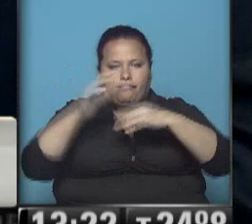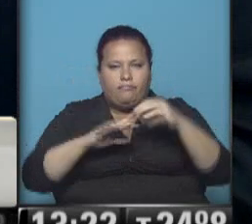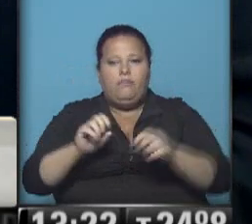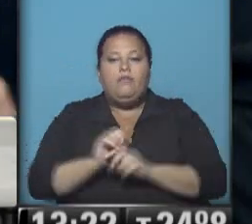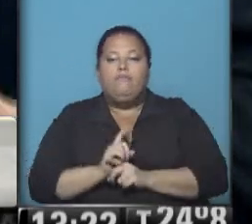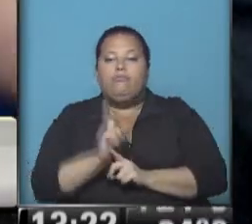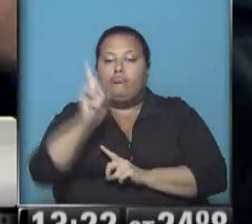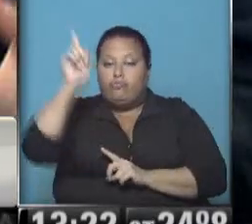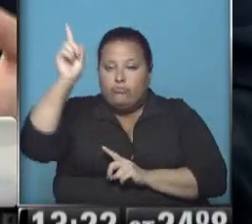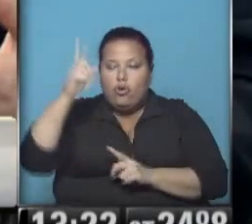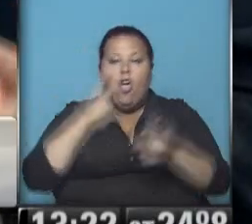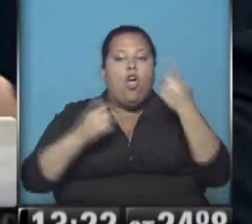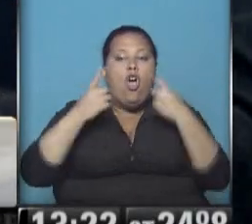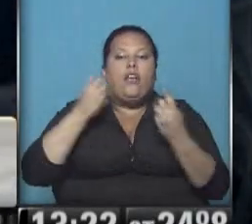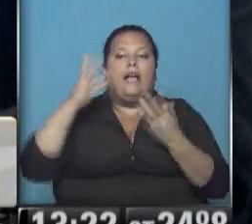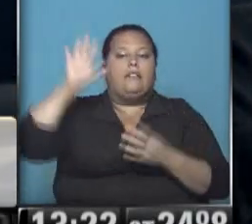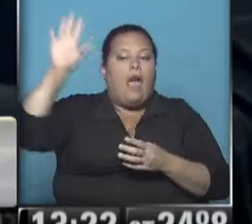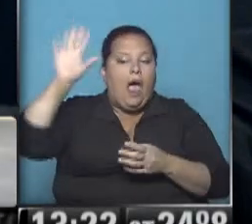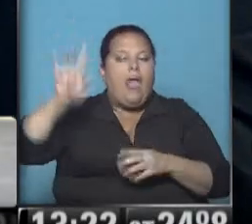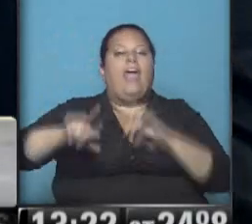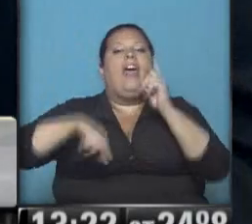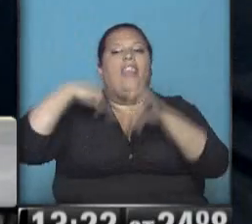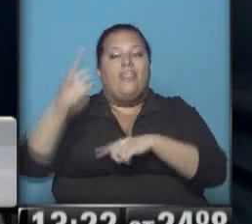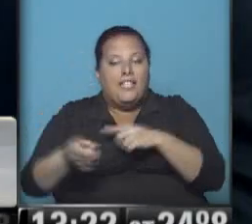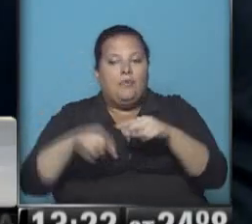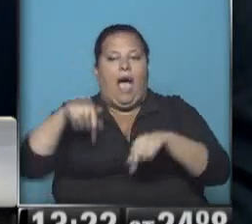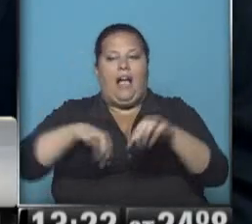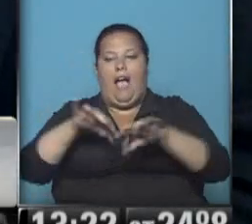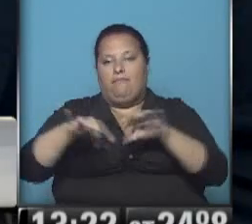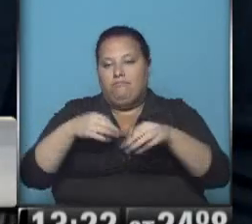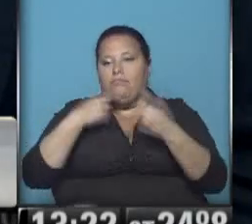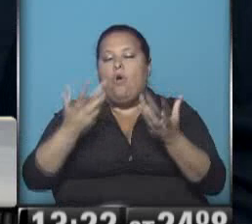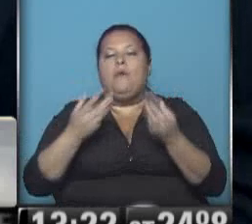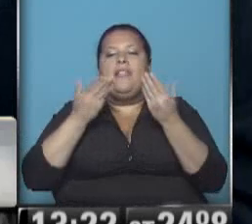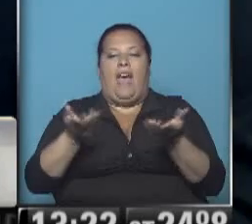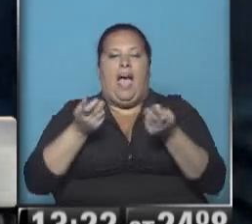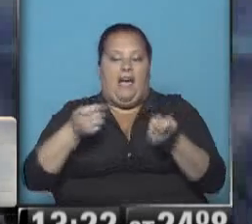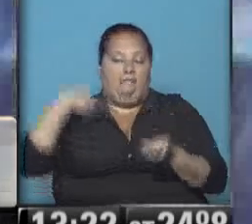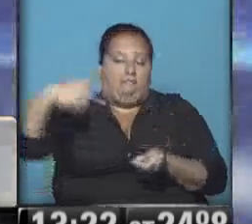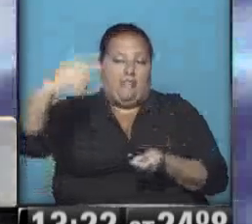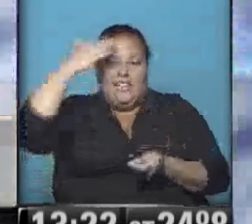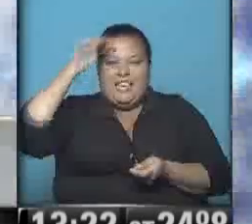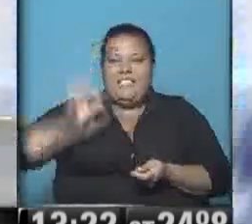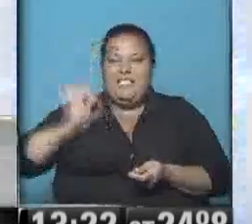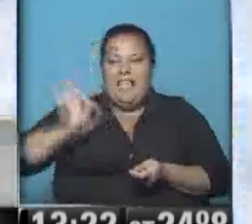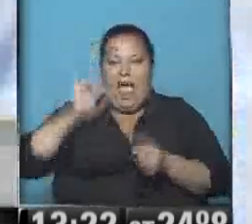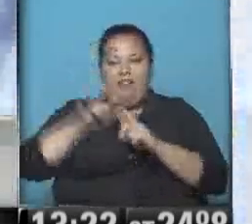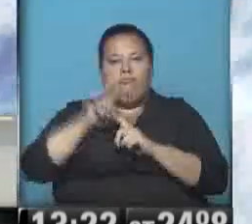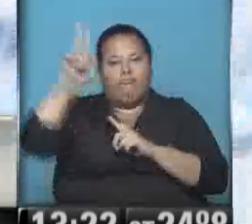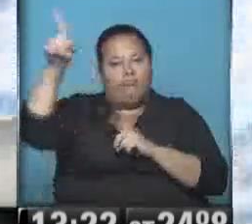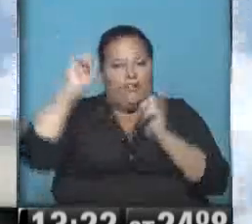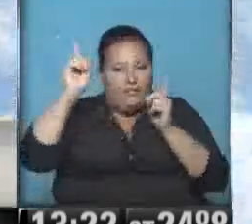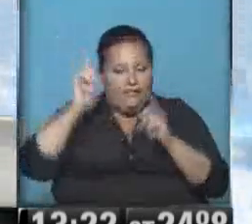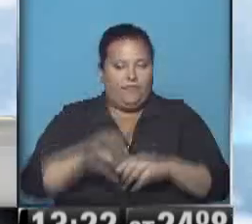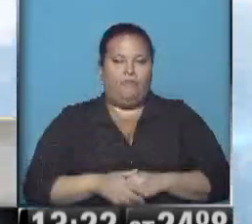órbita, control de la puesta en órbita y después el manejo de la prestación del servicio durante los próximos 15 años de este satélite.